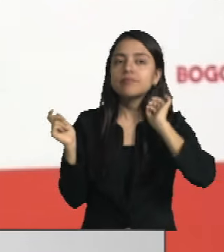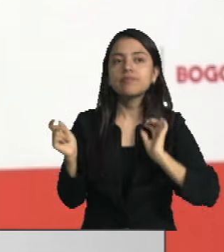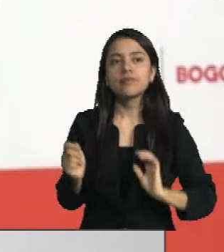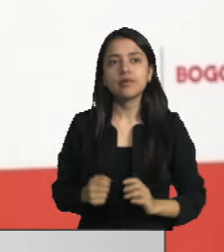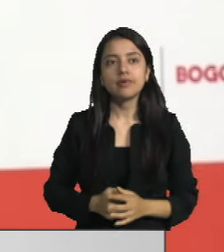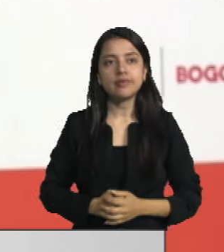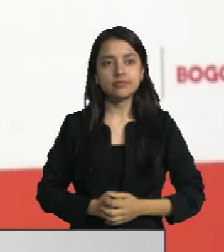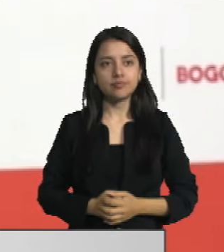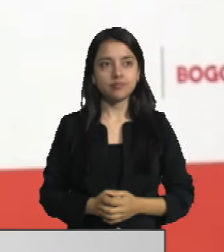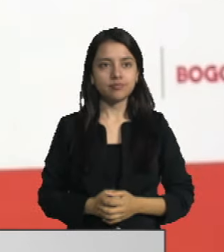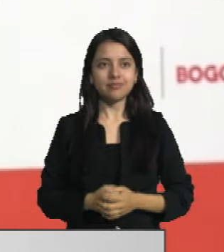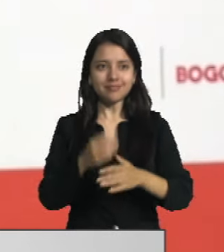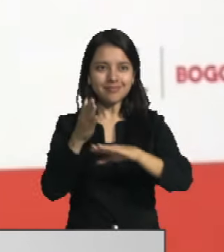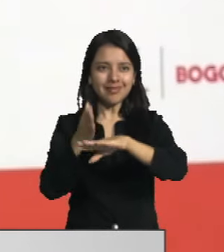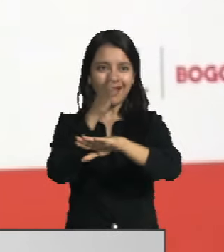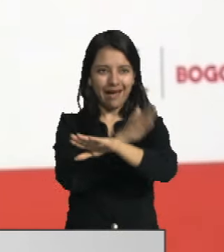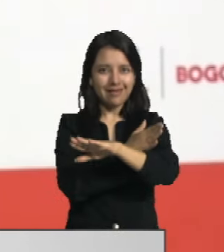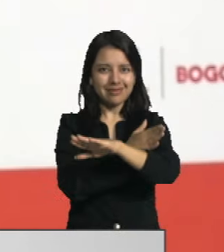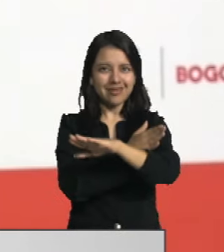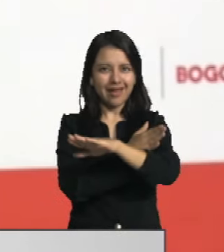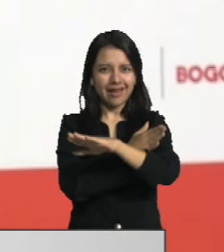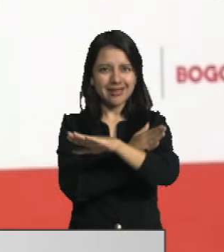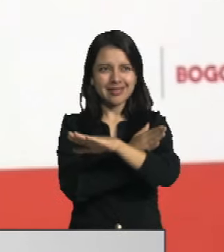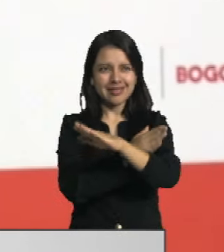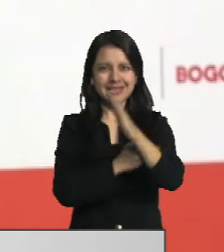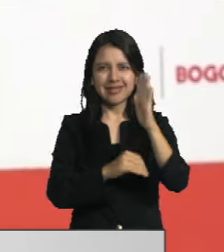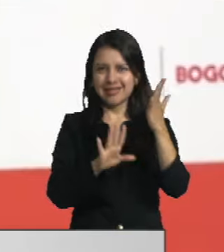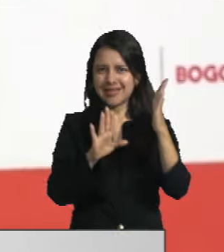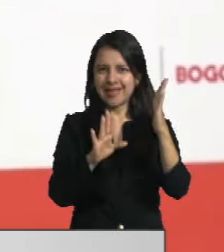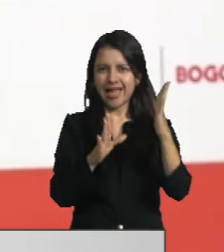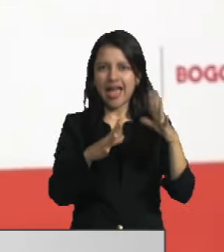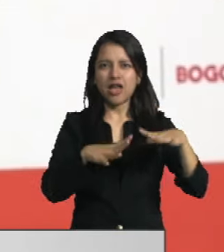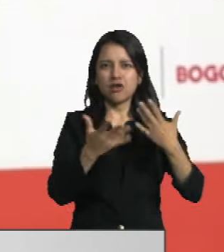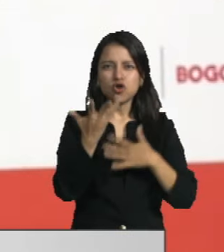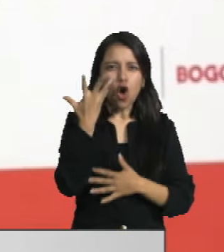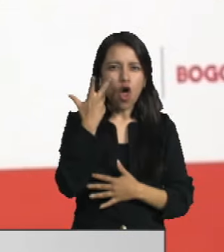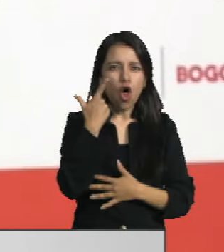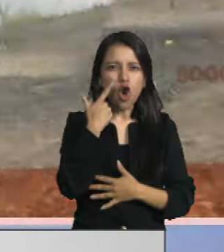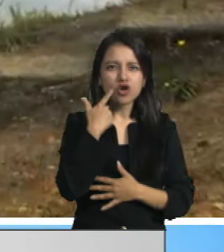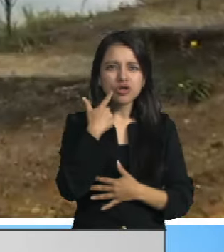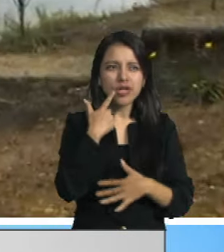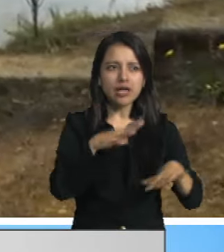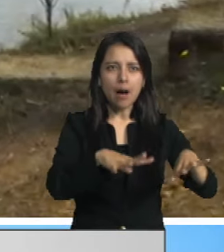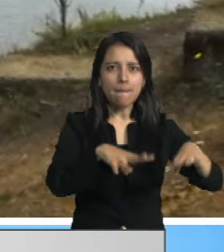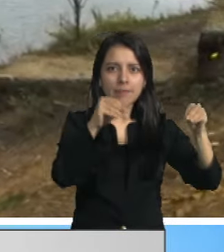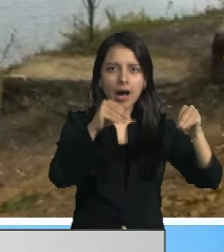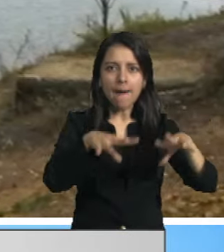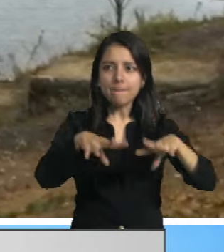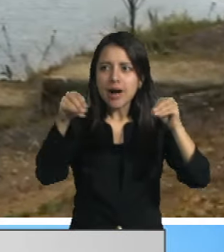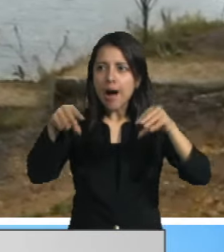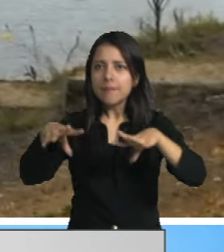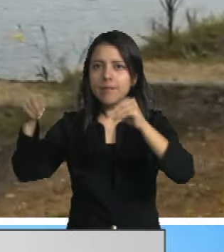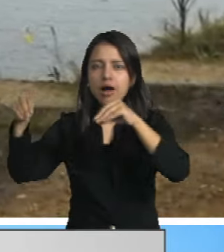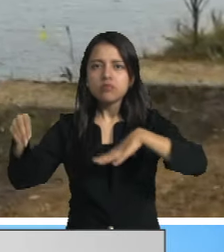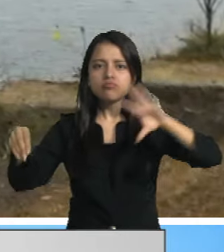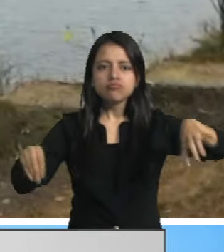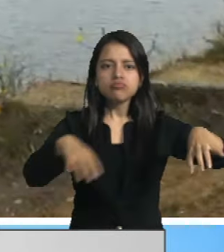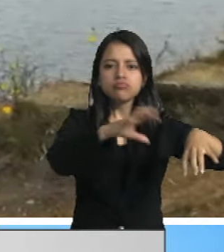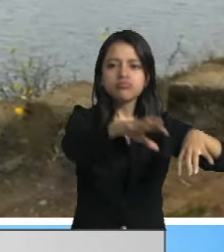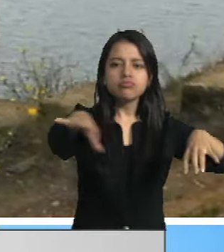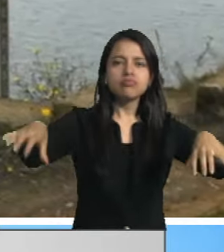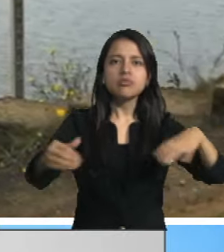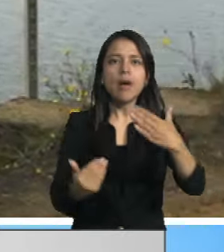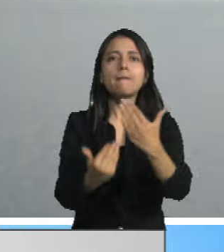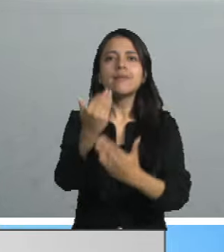tomado es volver al esquema de racionamiento todos los días. Básicamente, a partir del 29 de septiembre